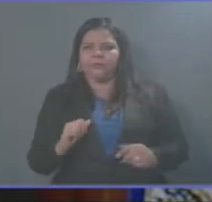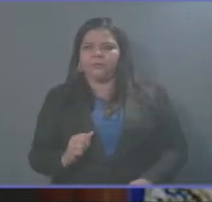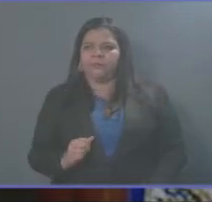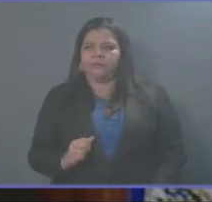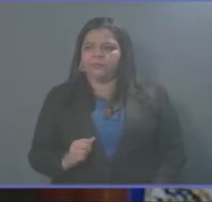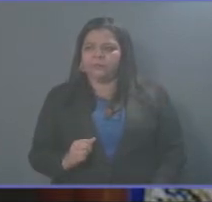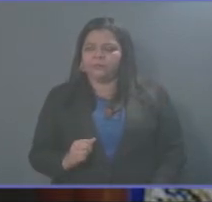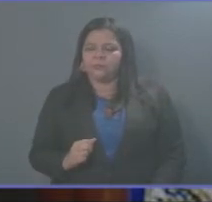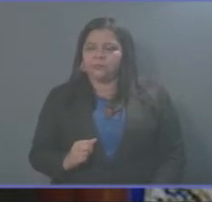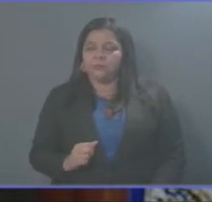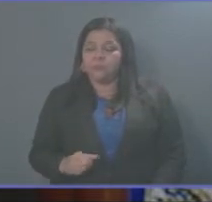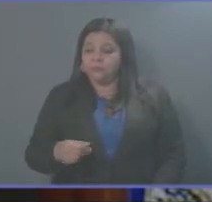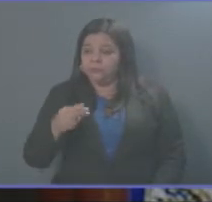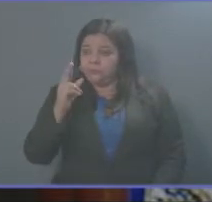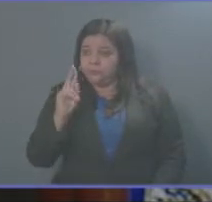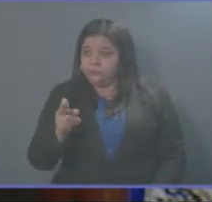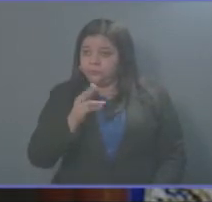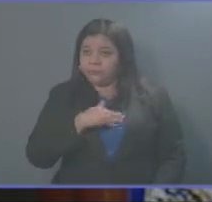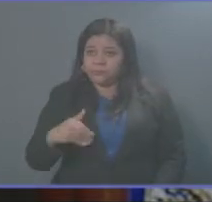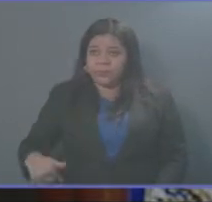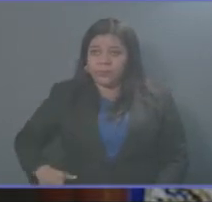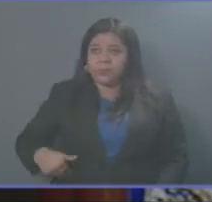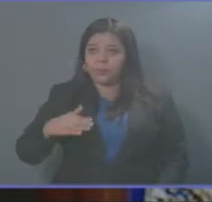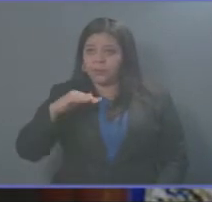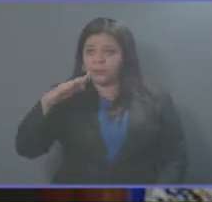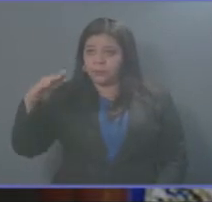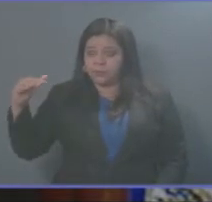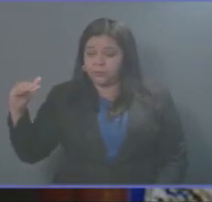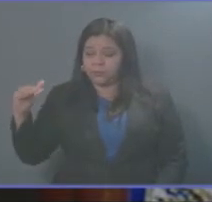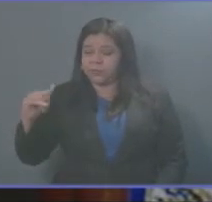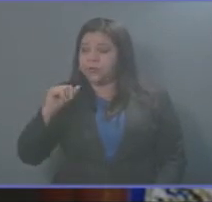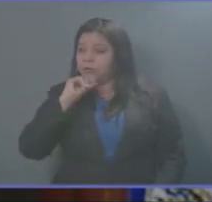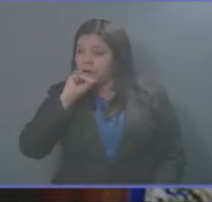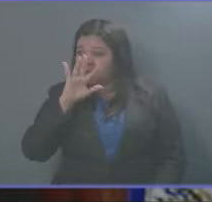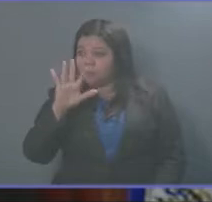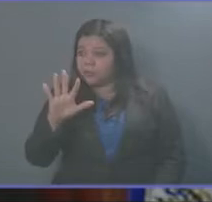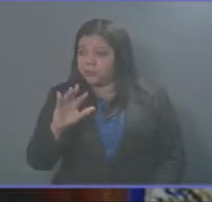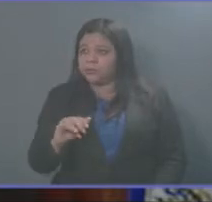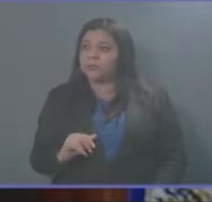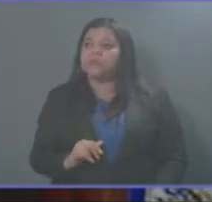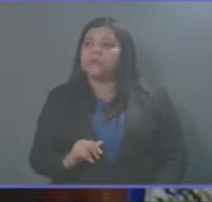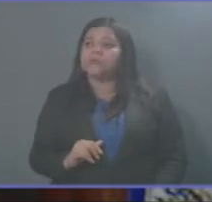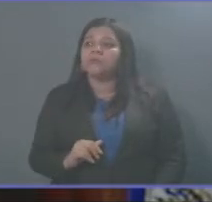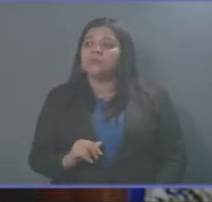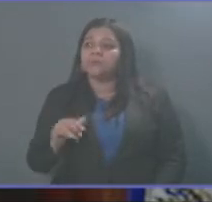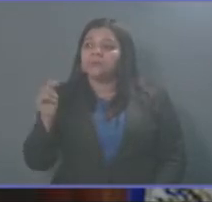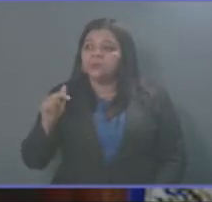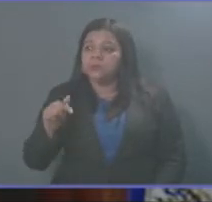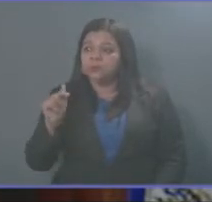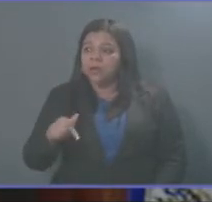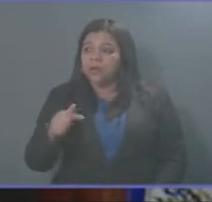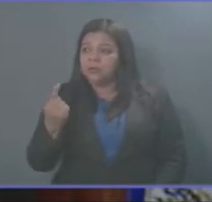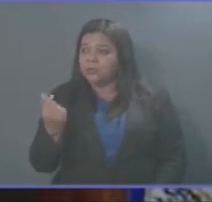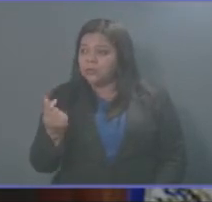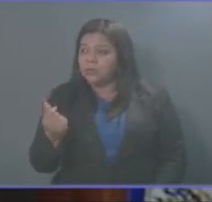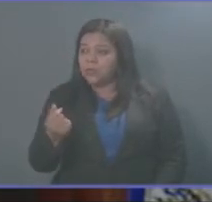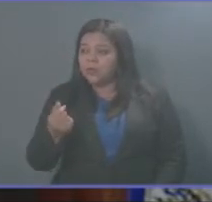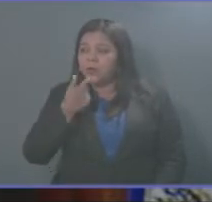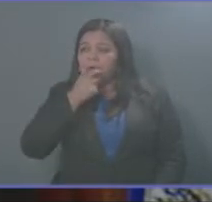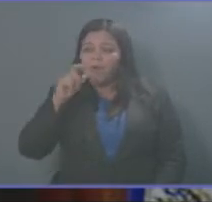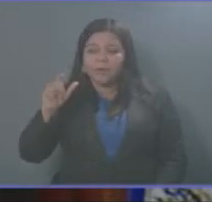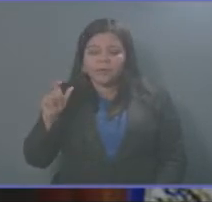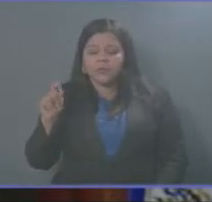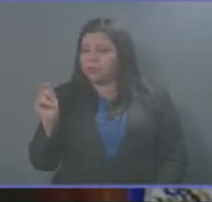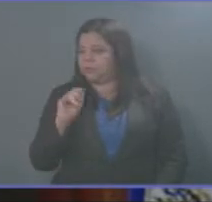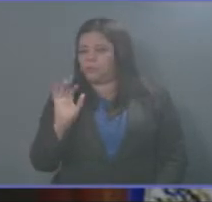Y fue el mismo presidente de la República quien dijo que esto no es dinero para pensiones,